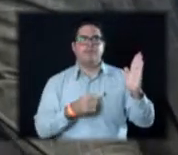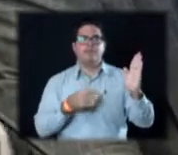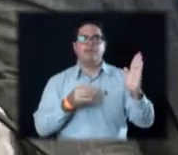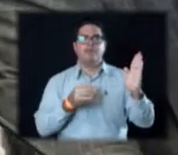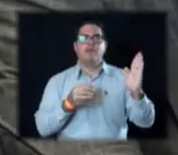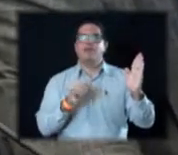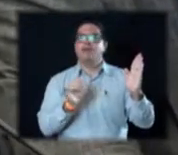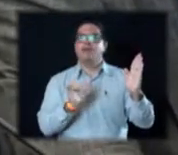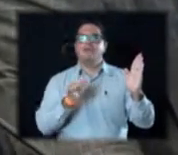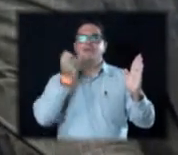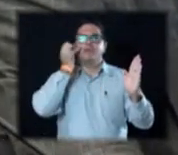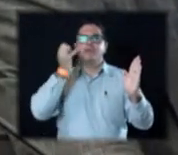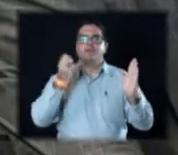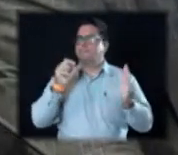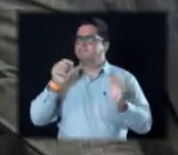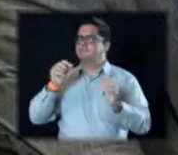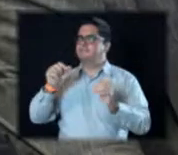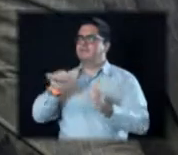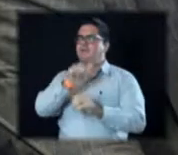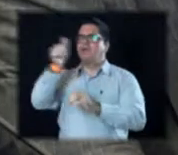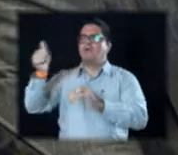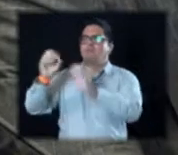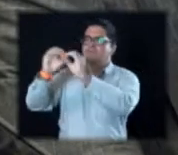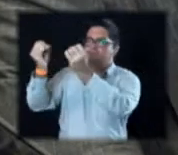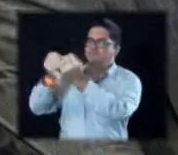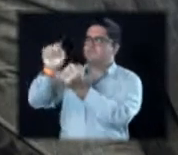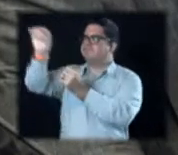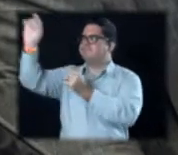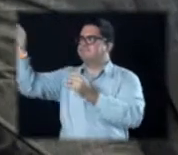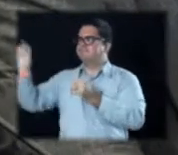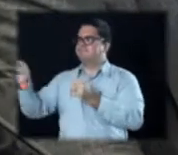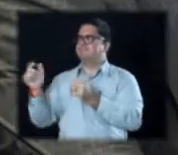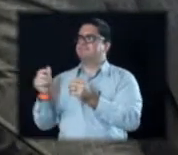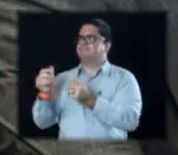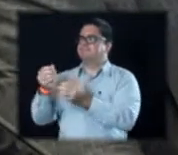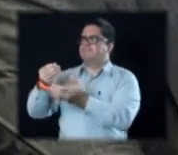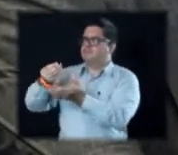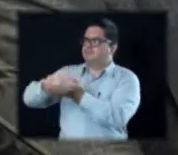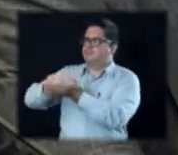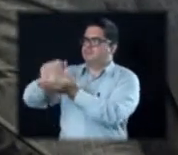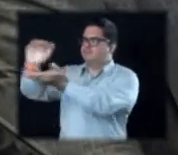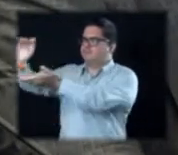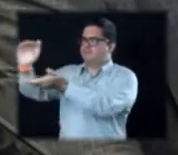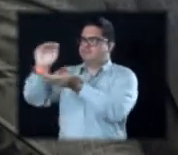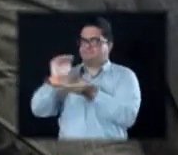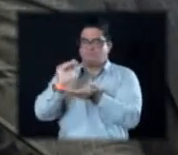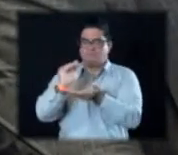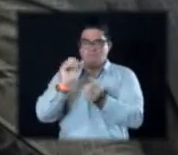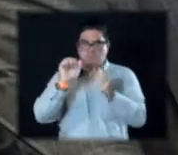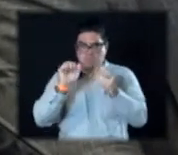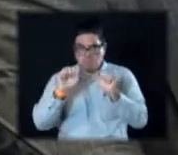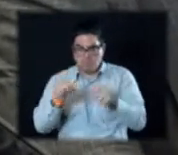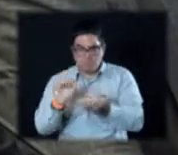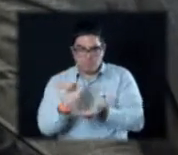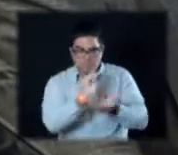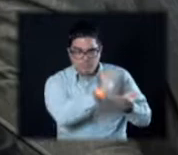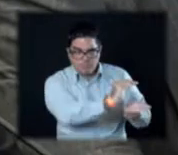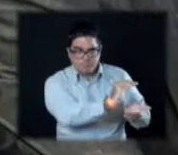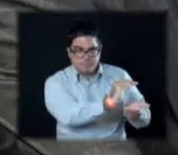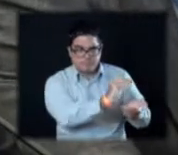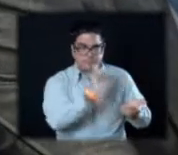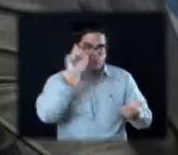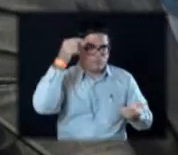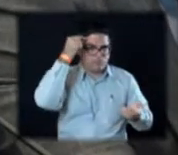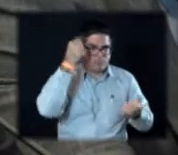informe y si hay suficientes fondos en instituciones separadas legalmente que